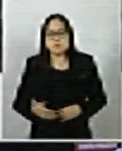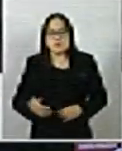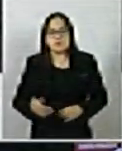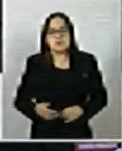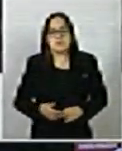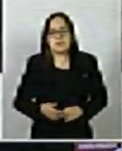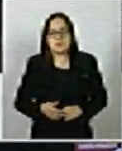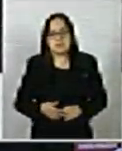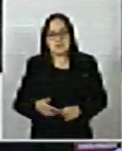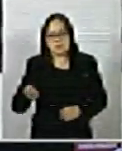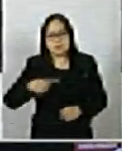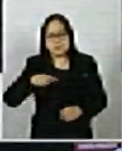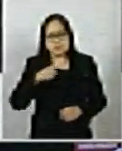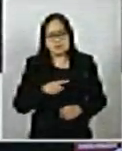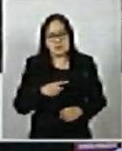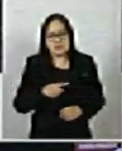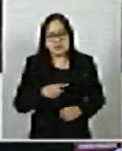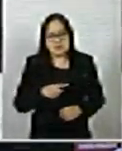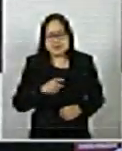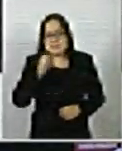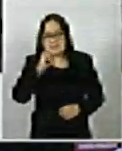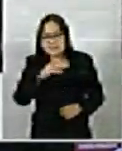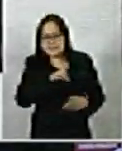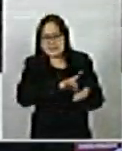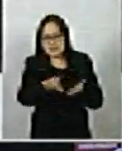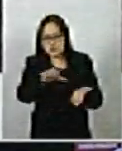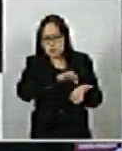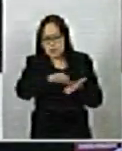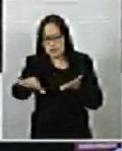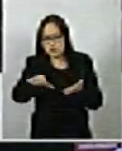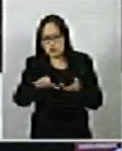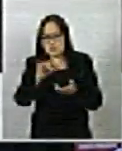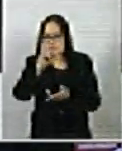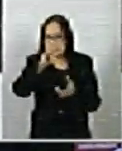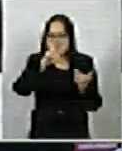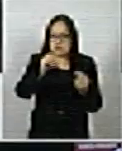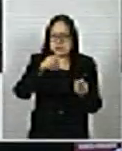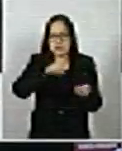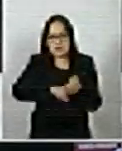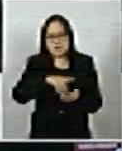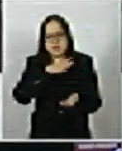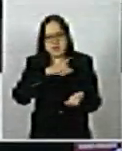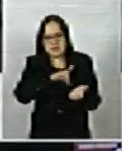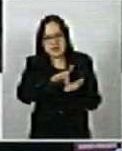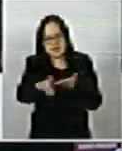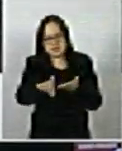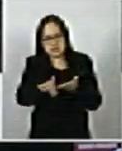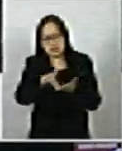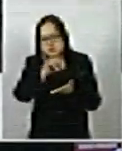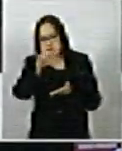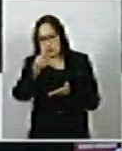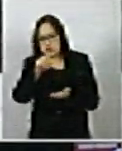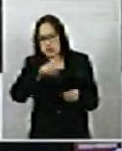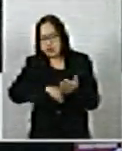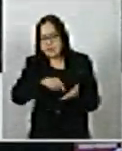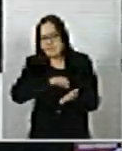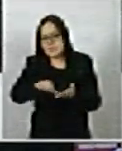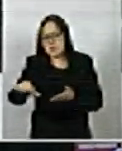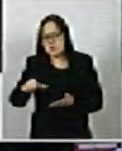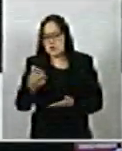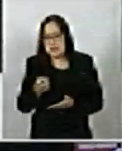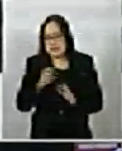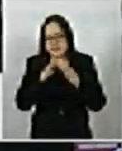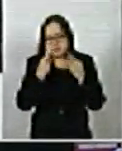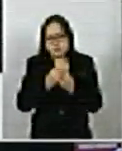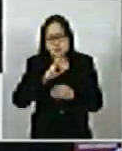no tenemos derecho de veto y sí lo tenemos. ¿Qué es lo que no se sabe? Derecho de veto formal, que es el proceso